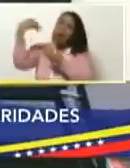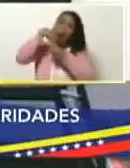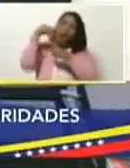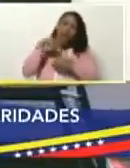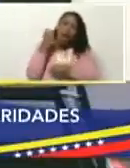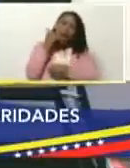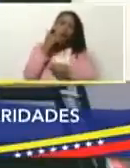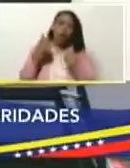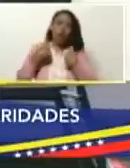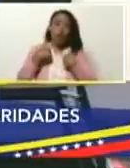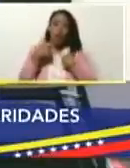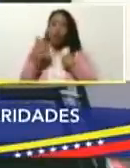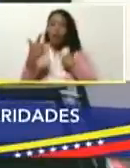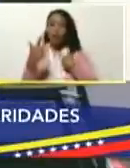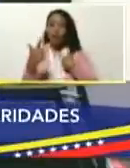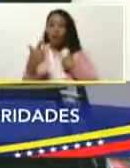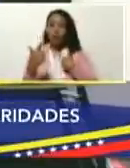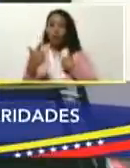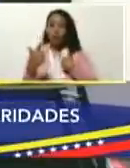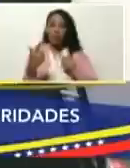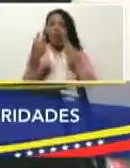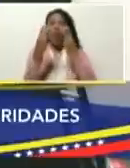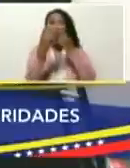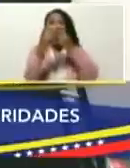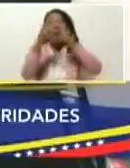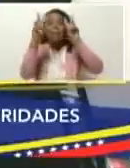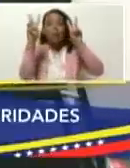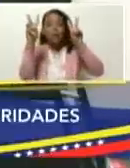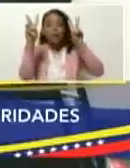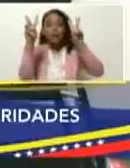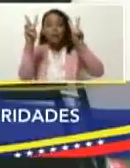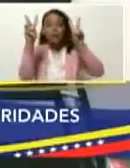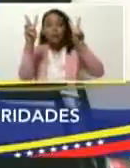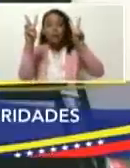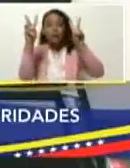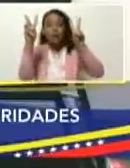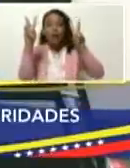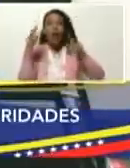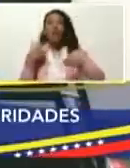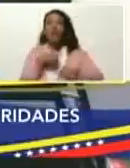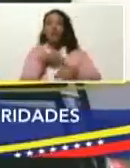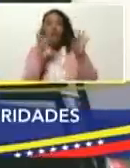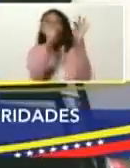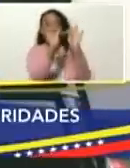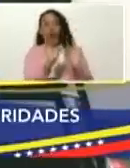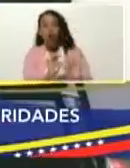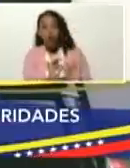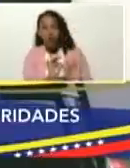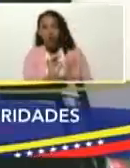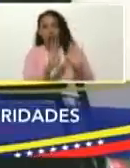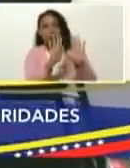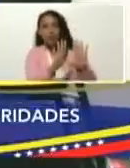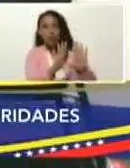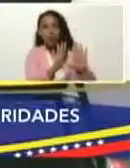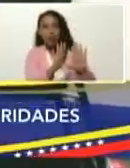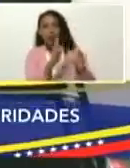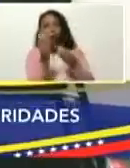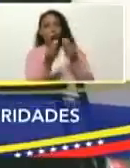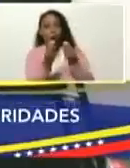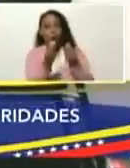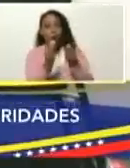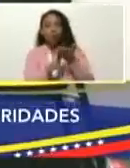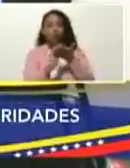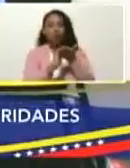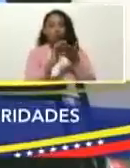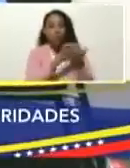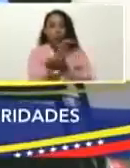y yo he dicho La Paz es nuestro método es nuestro Puerto como decía El